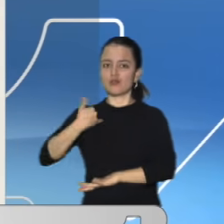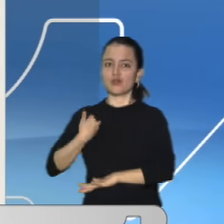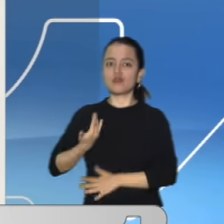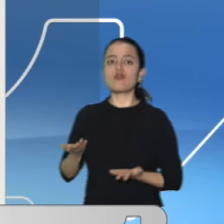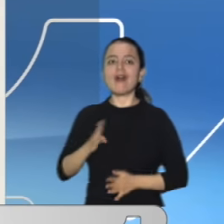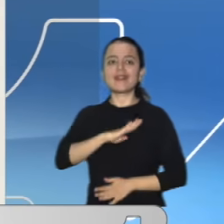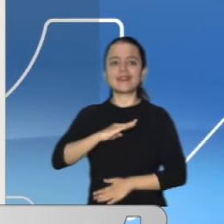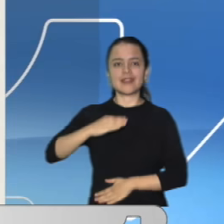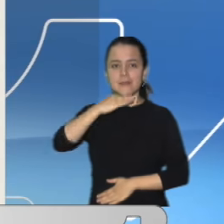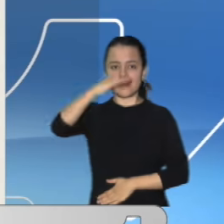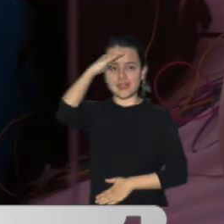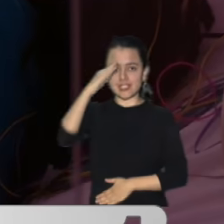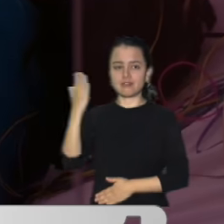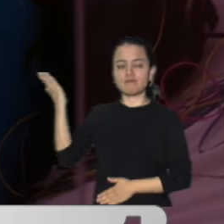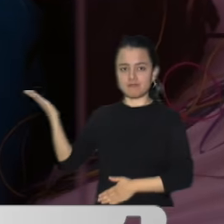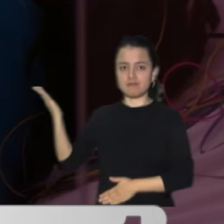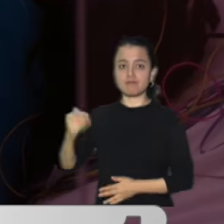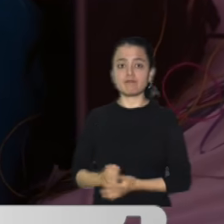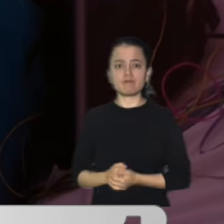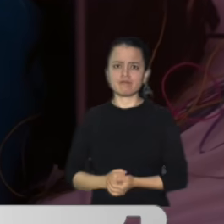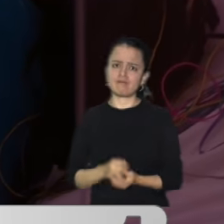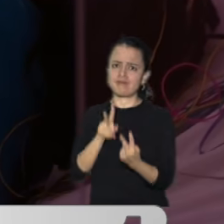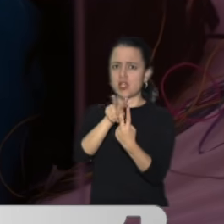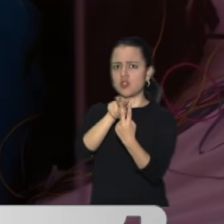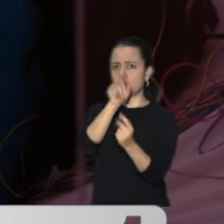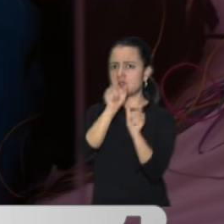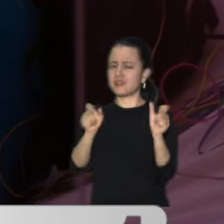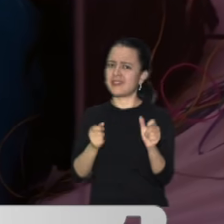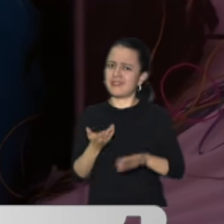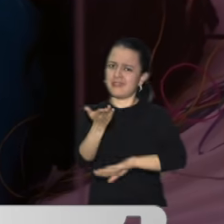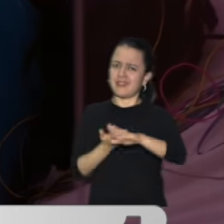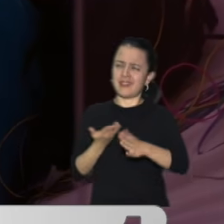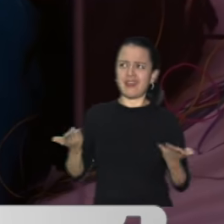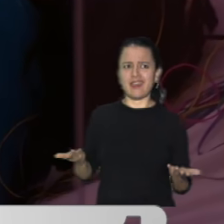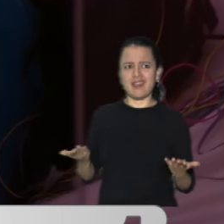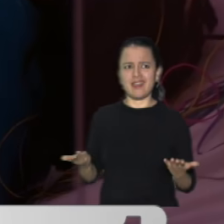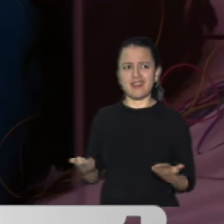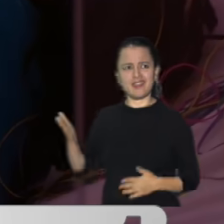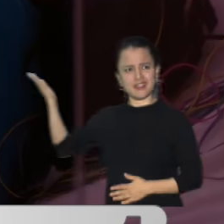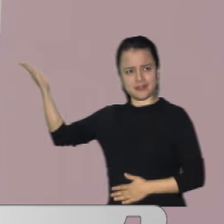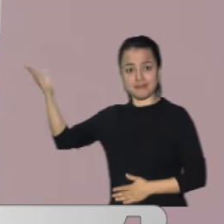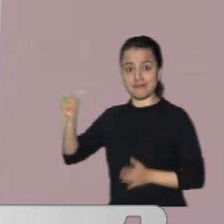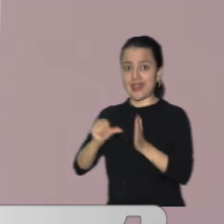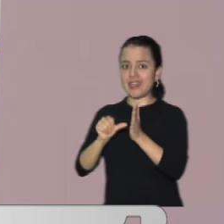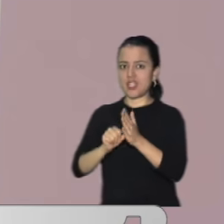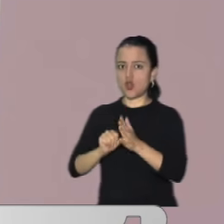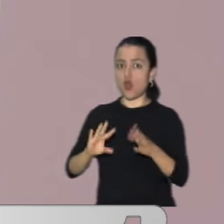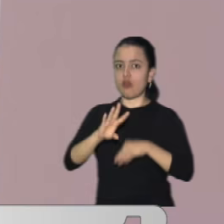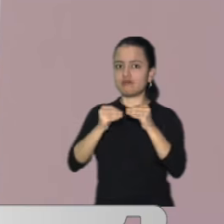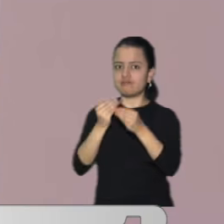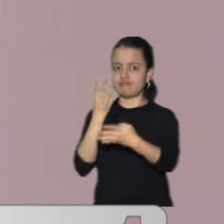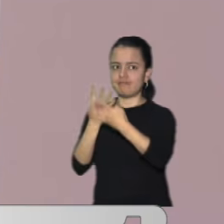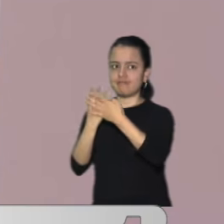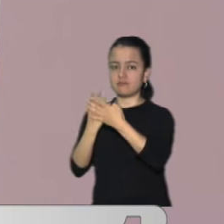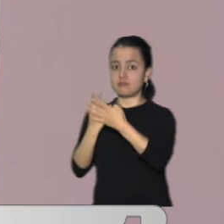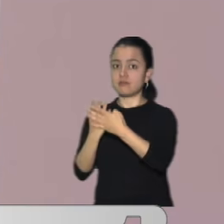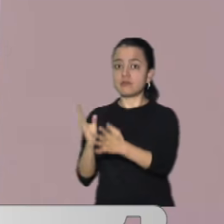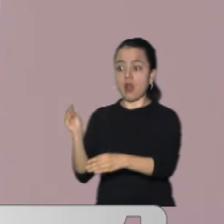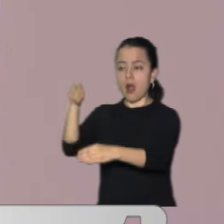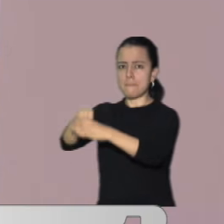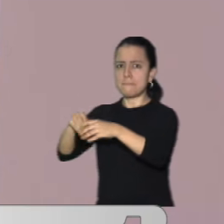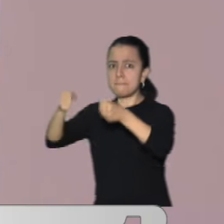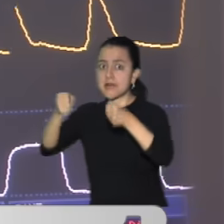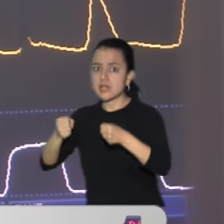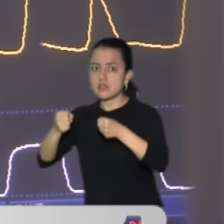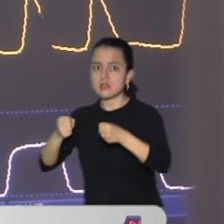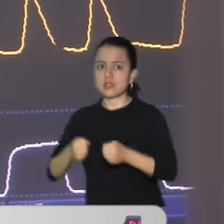Alcaldía de Medellín, Alejandro Mata, quienes pidieron tumbar el homicidio por piedad como delito que da hasta 54 meses de cárcel para quienes